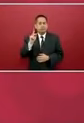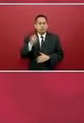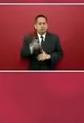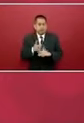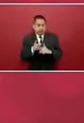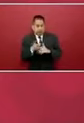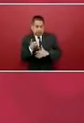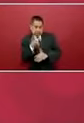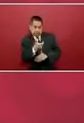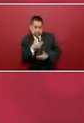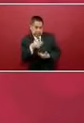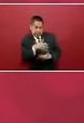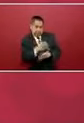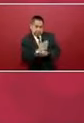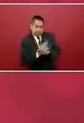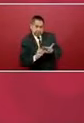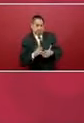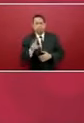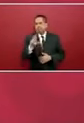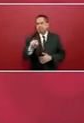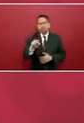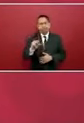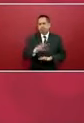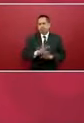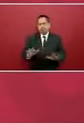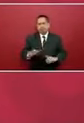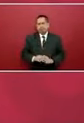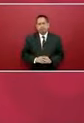dinero no. O sea,